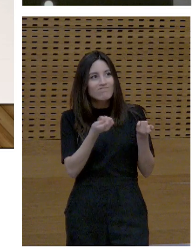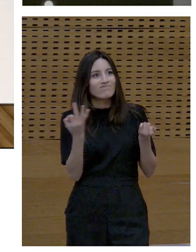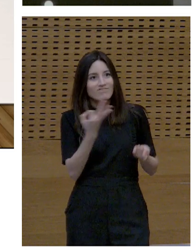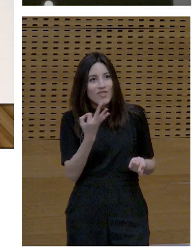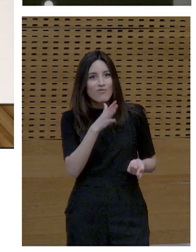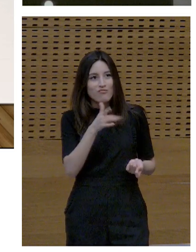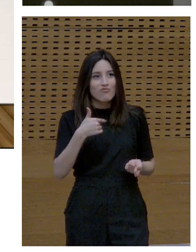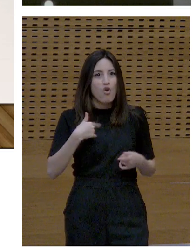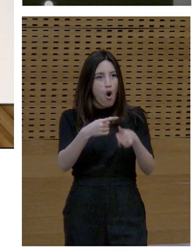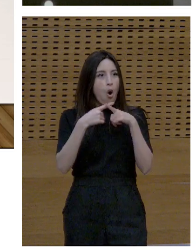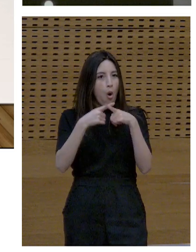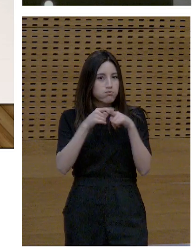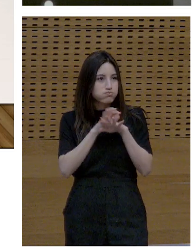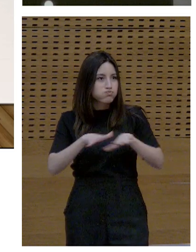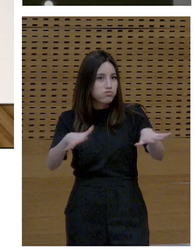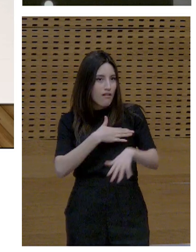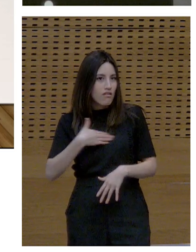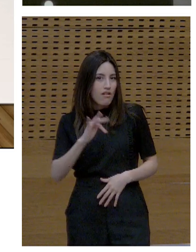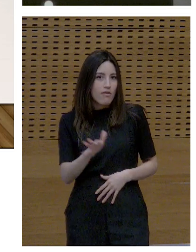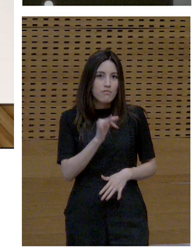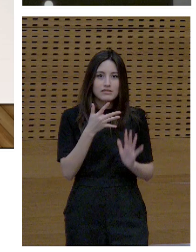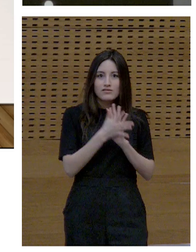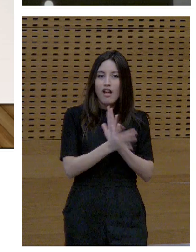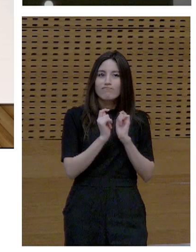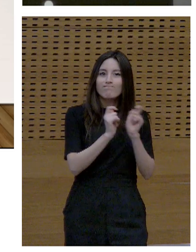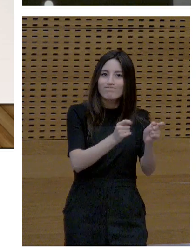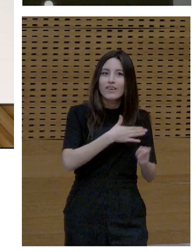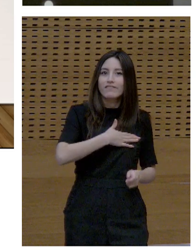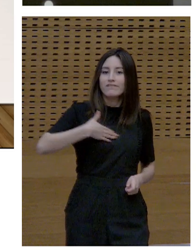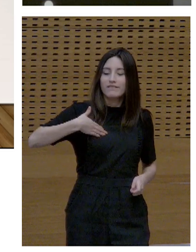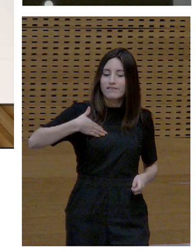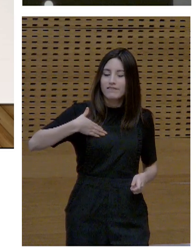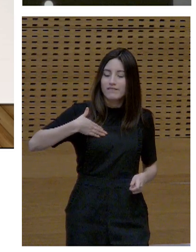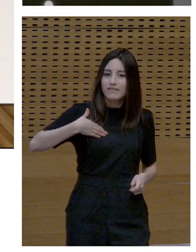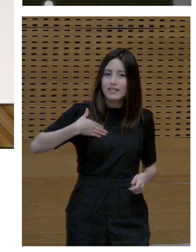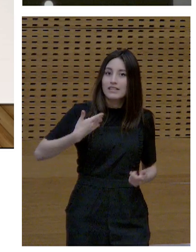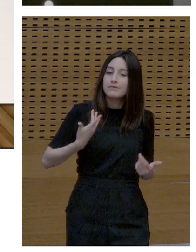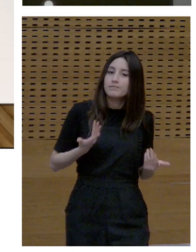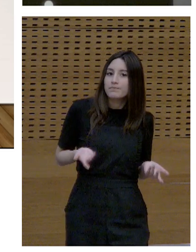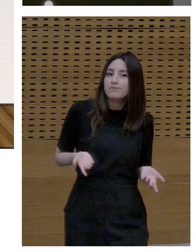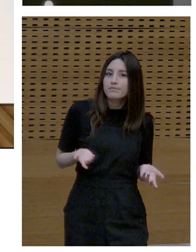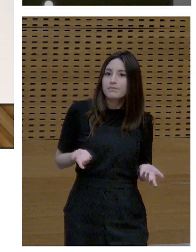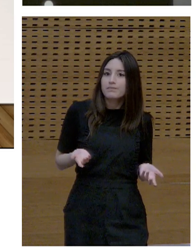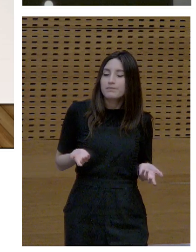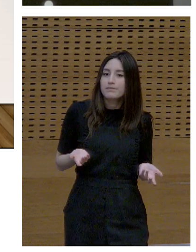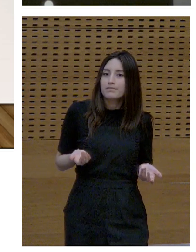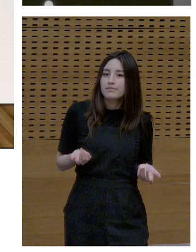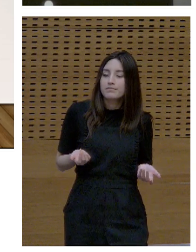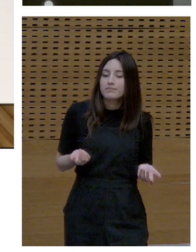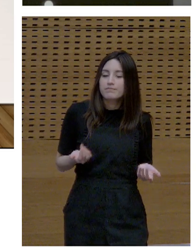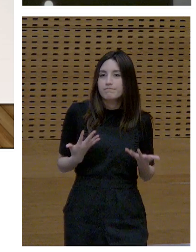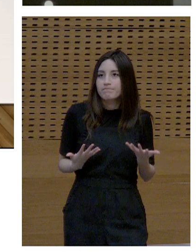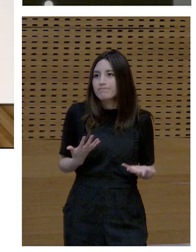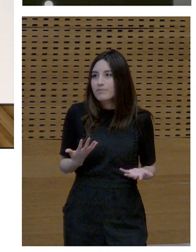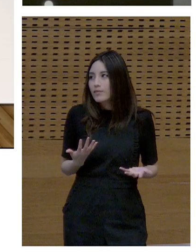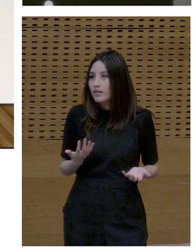quiero compartirlo y quiero ayudar y darle un sentido, ¿no? Entonces, bueno, hablaba mucho pues